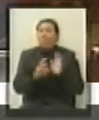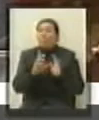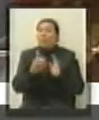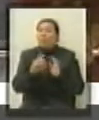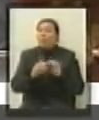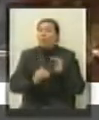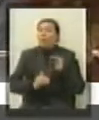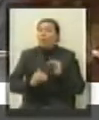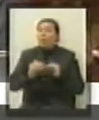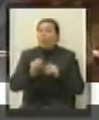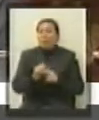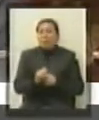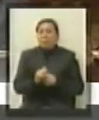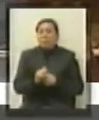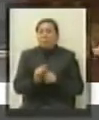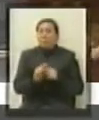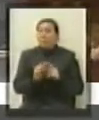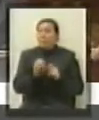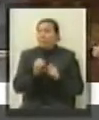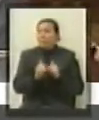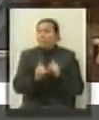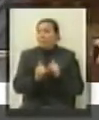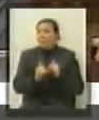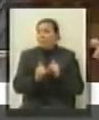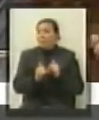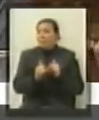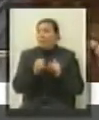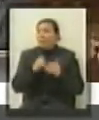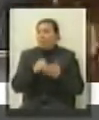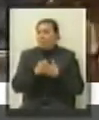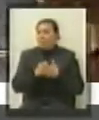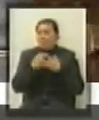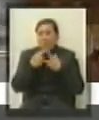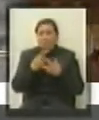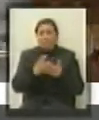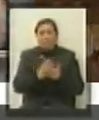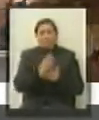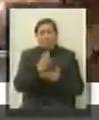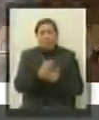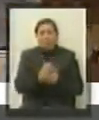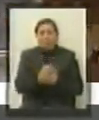democráticas y alturadas. Pero finalmente se ha ayudado a resolver el problema.